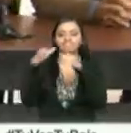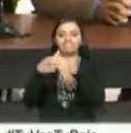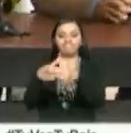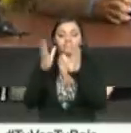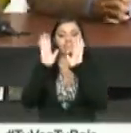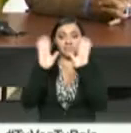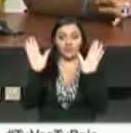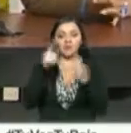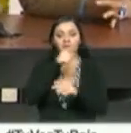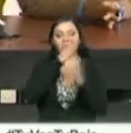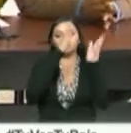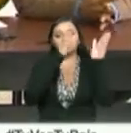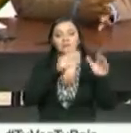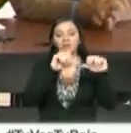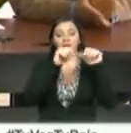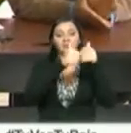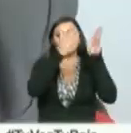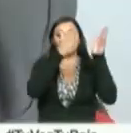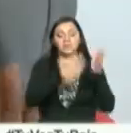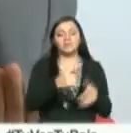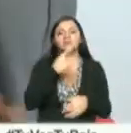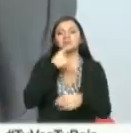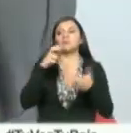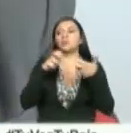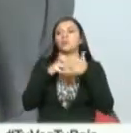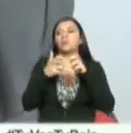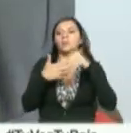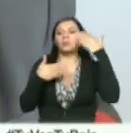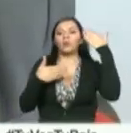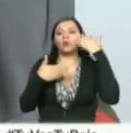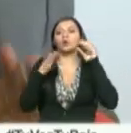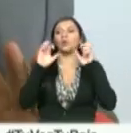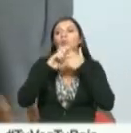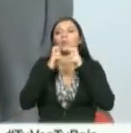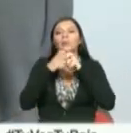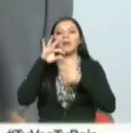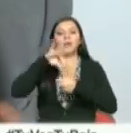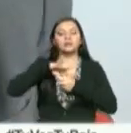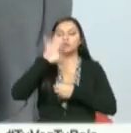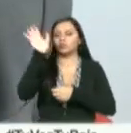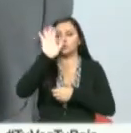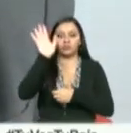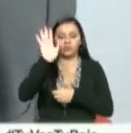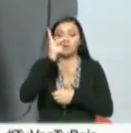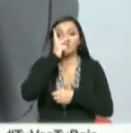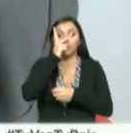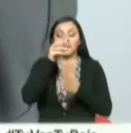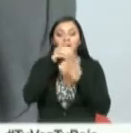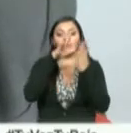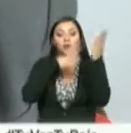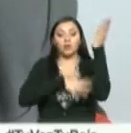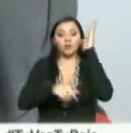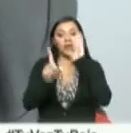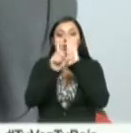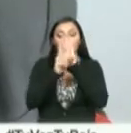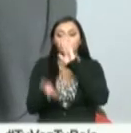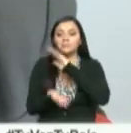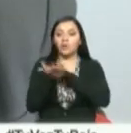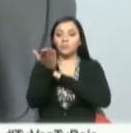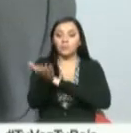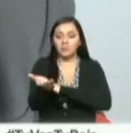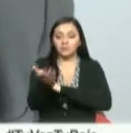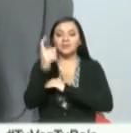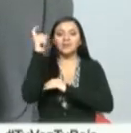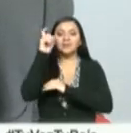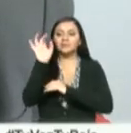señaló que la normativa no responde a intereses políticos o preelectorales, sino al plasmar a través de un proyecto de ley las necesidades que presenta